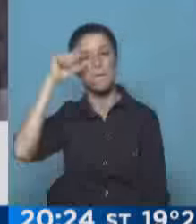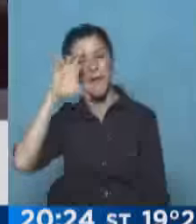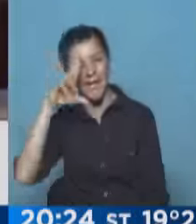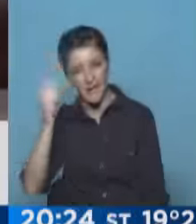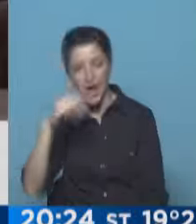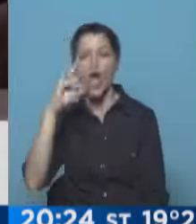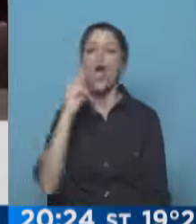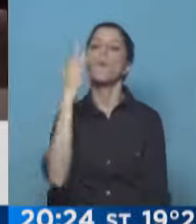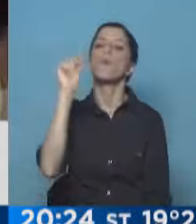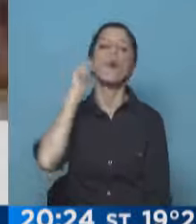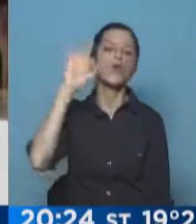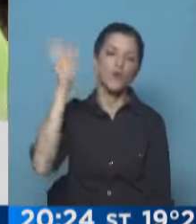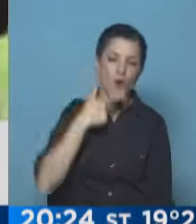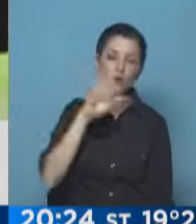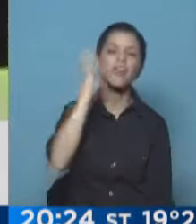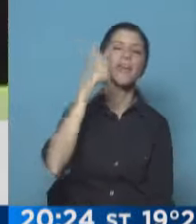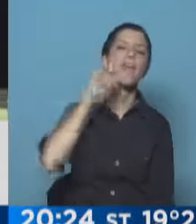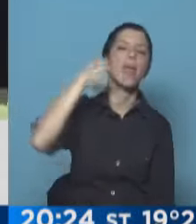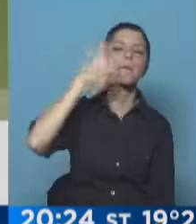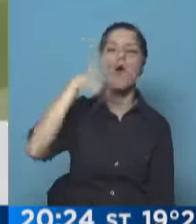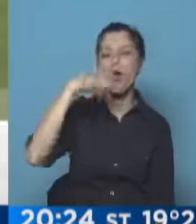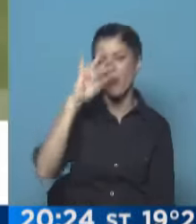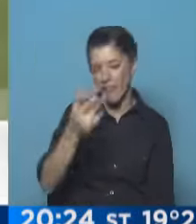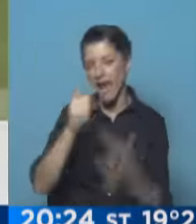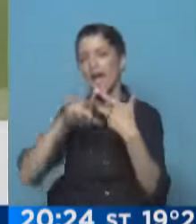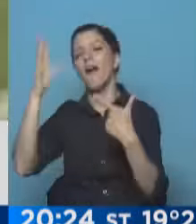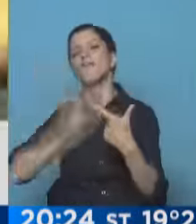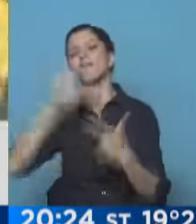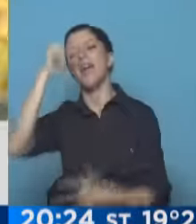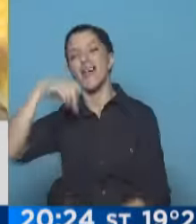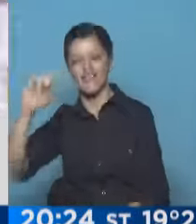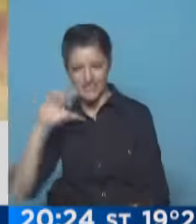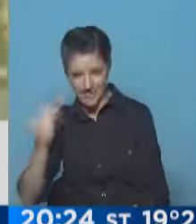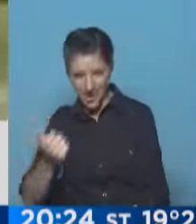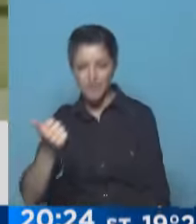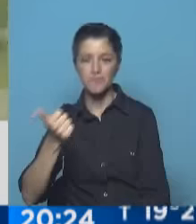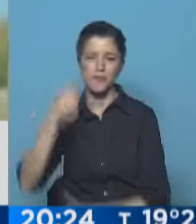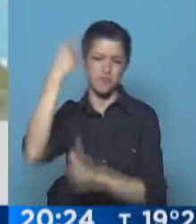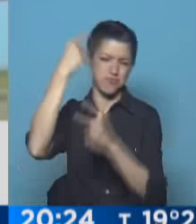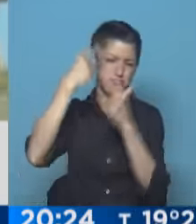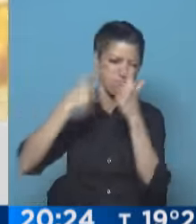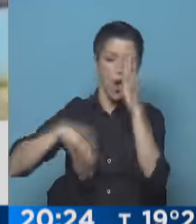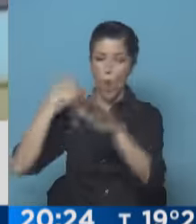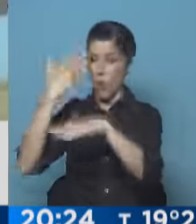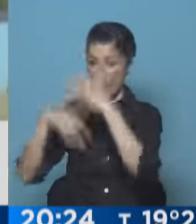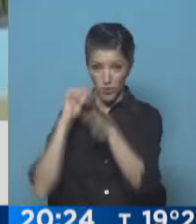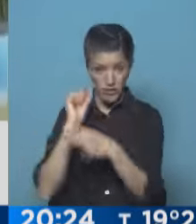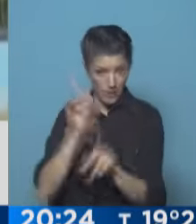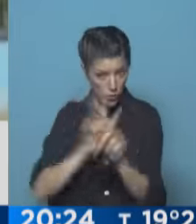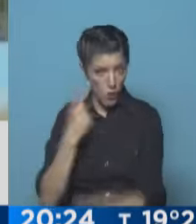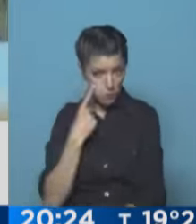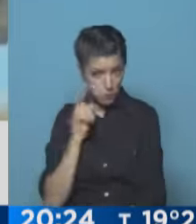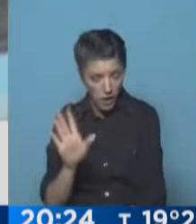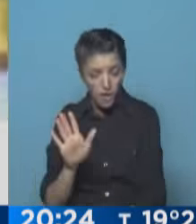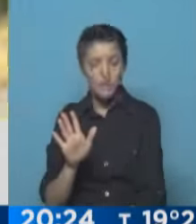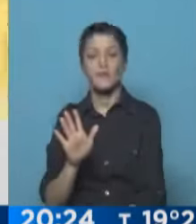Burgos, Santiago Raimonda, Barrio Nuevo, Francia, Araujo, Strachman, jugadores conocidos algunos que estuvieron en Unión